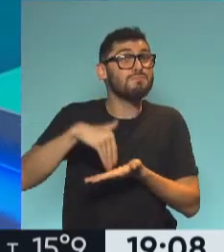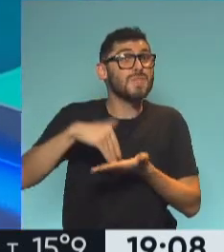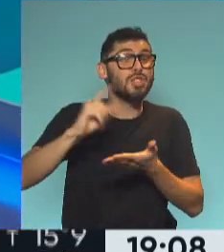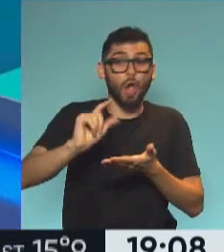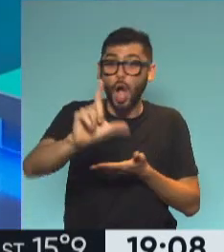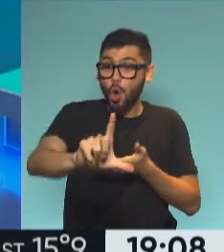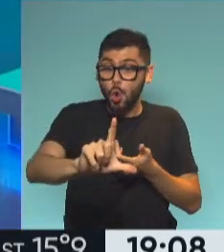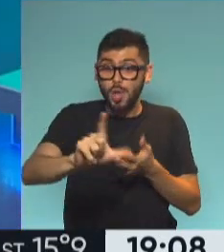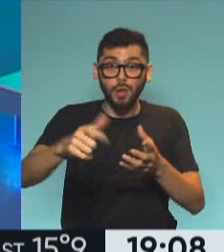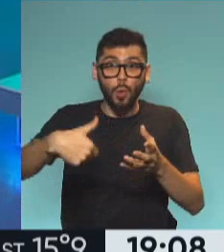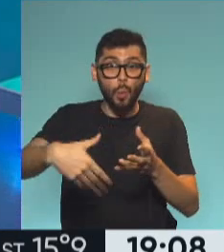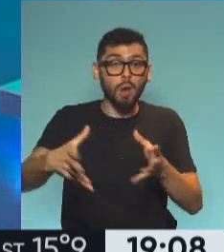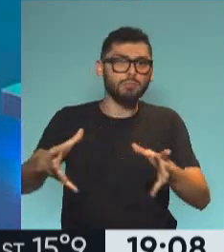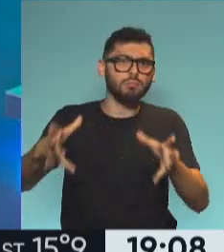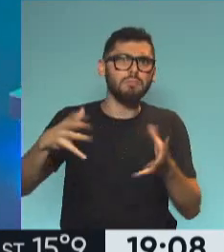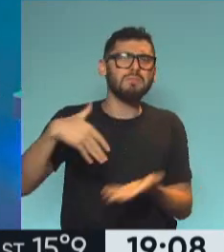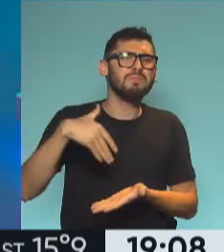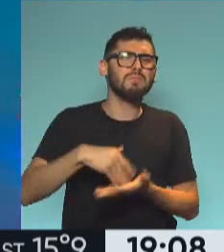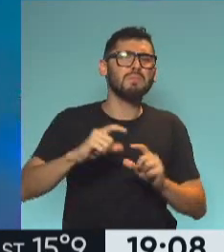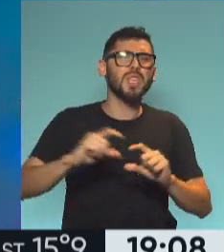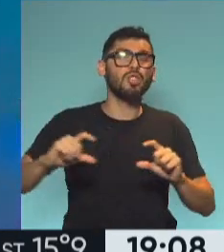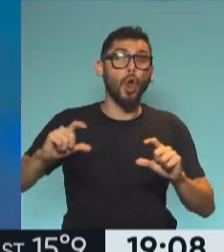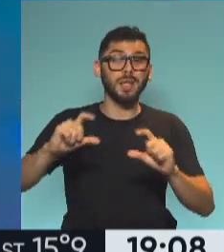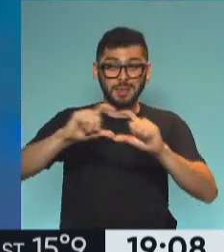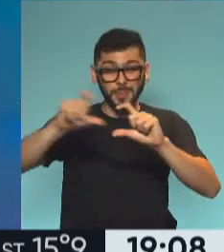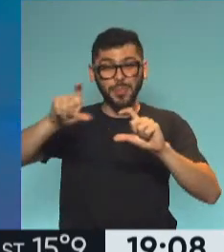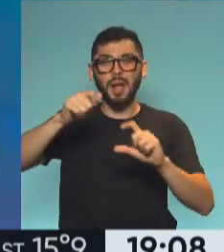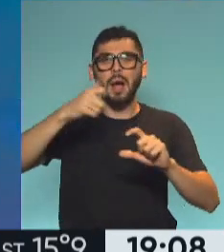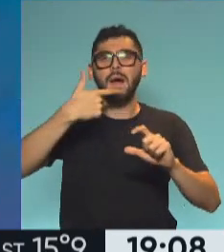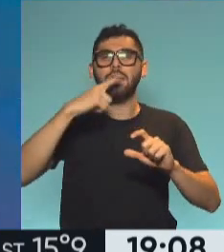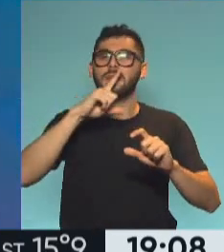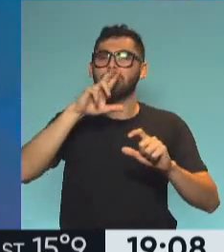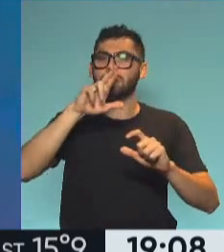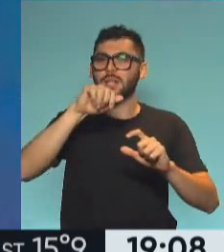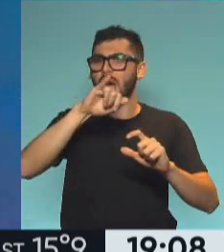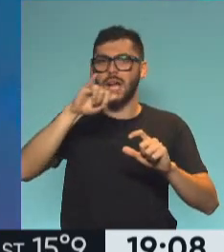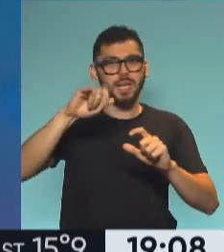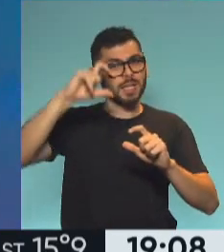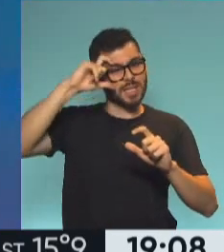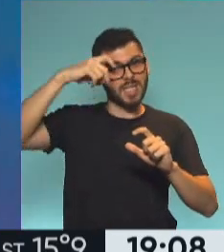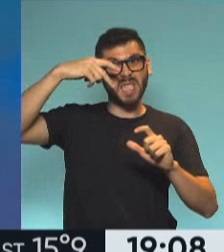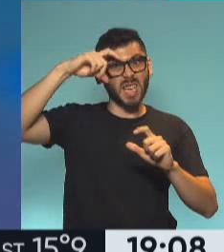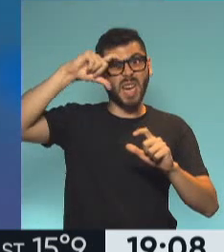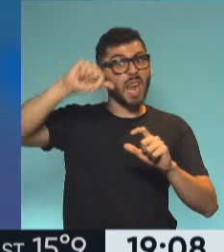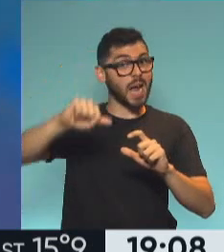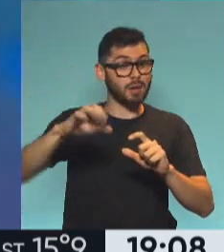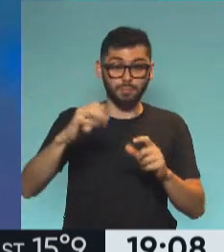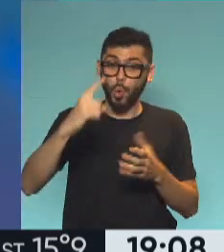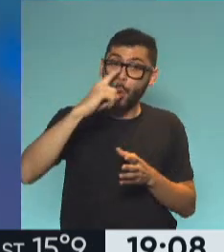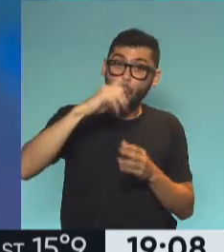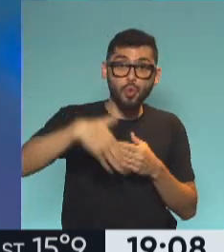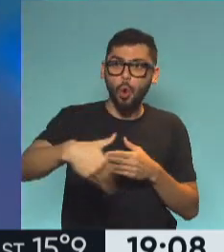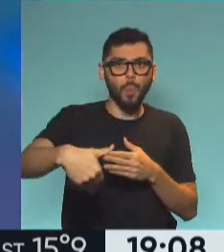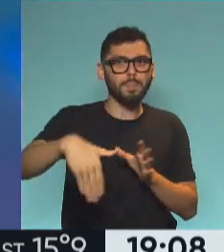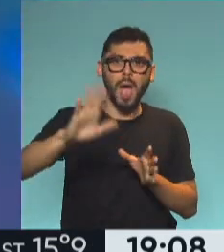el lunes próximo, simplemente. Las vacunas de AstraZeneca, el término que más familiar nos resultará a lo largo de junio. El